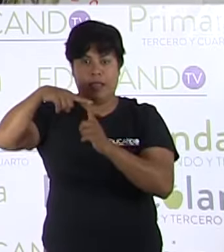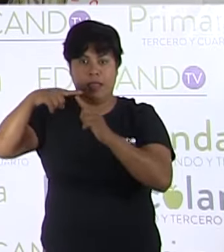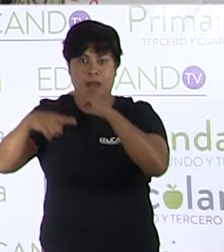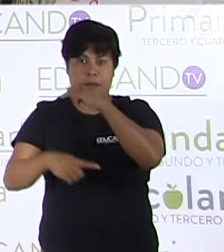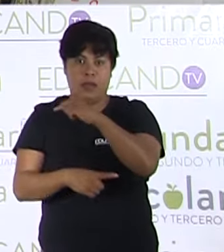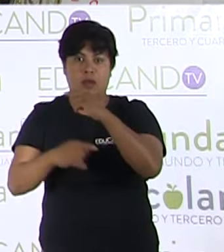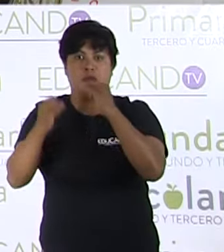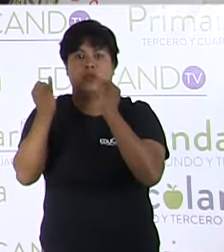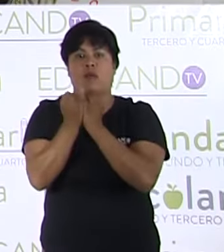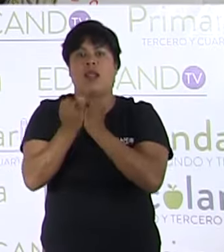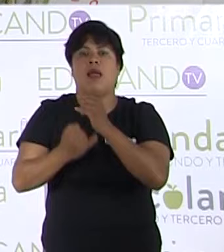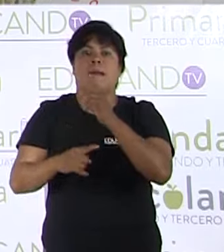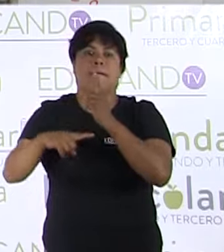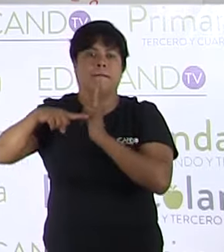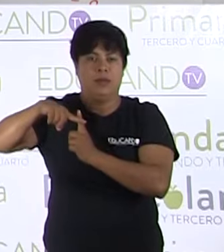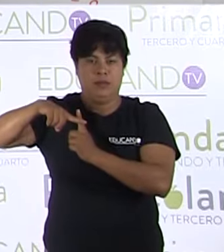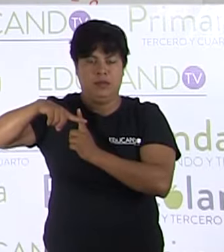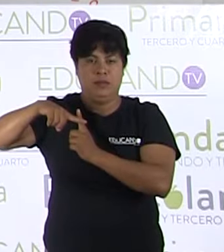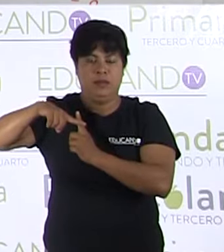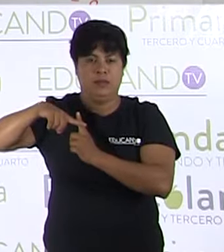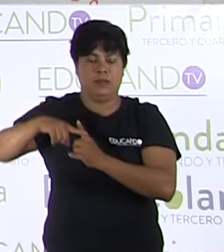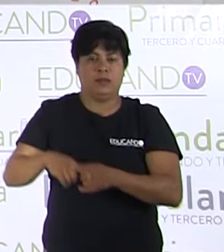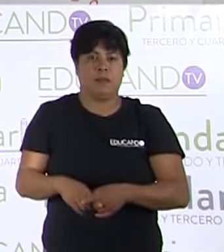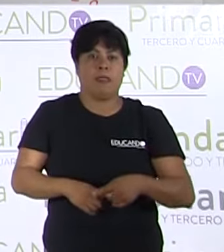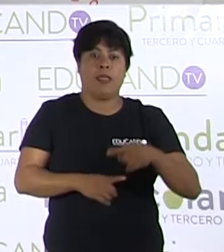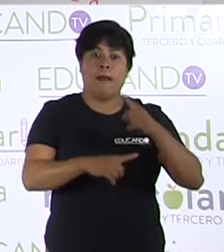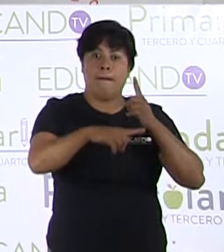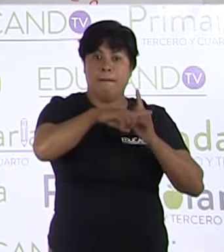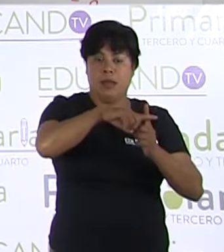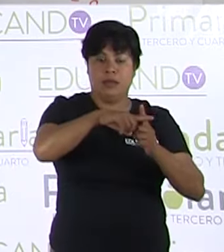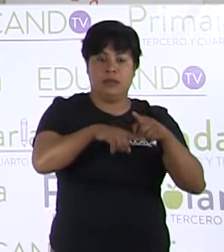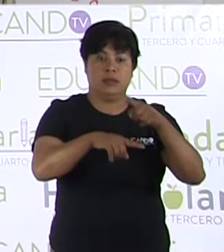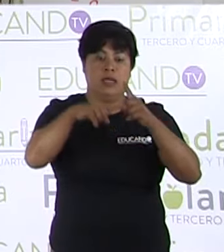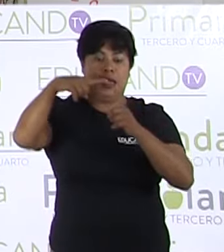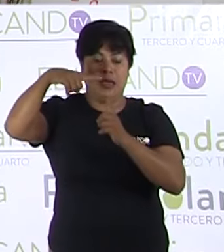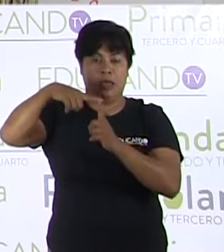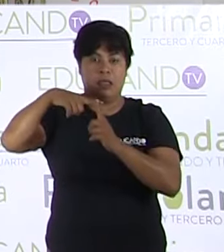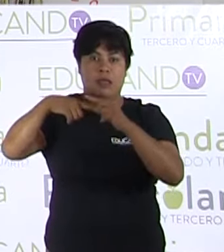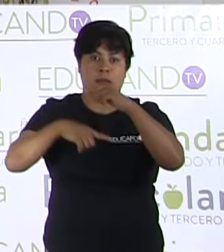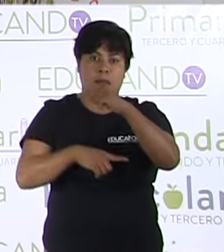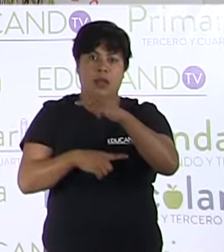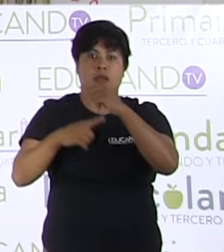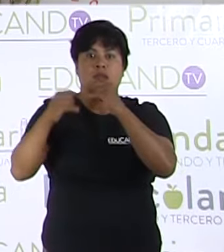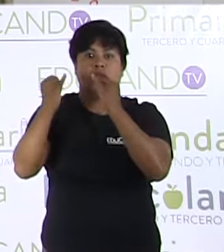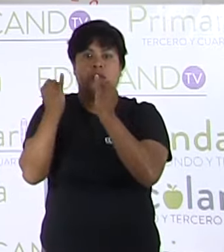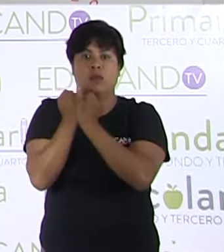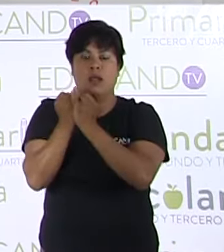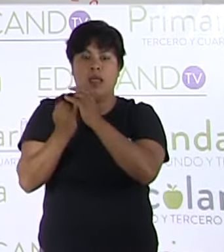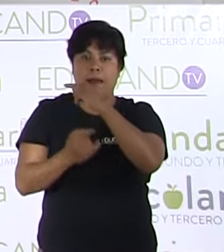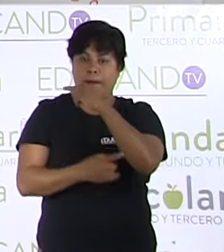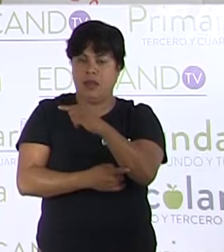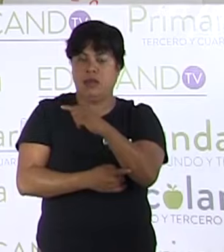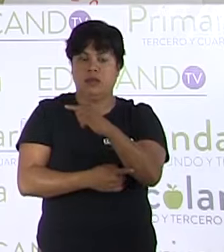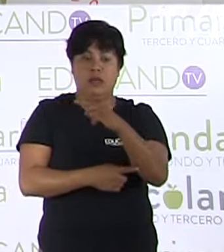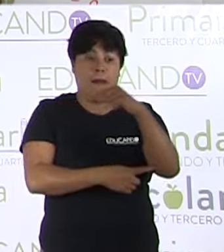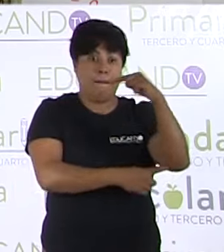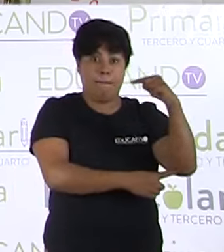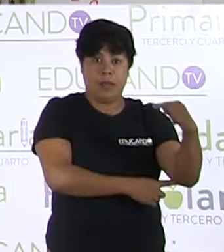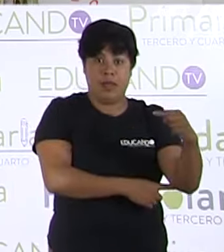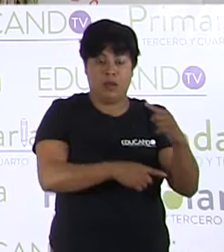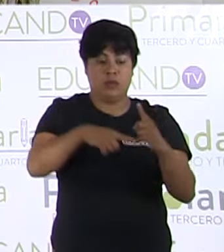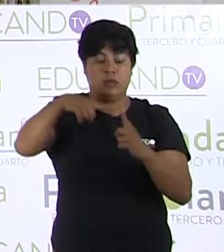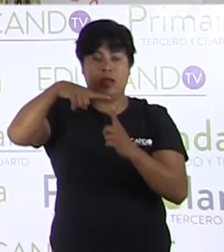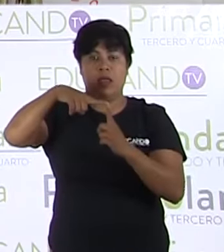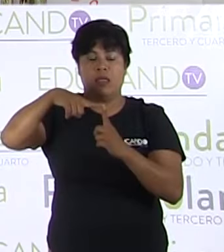es igual a más más entre menos es igual a menos y menos